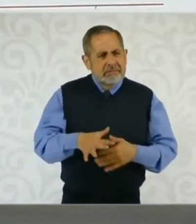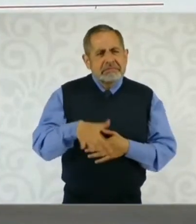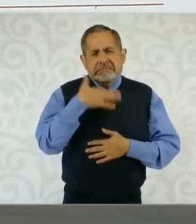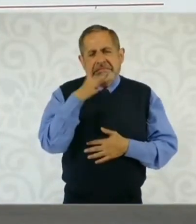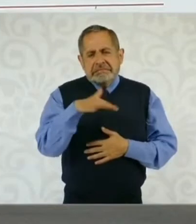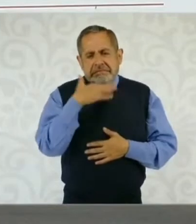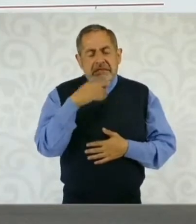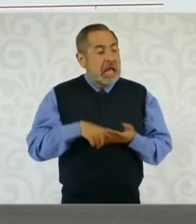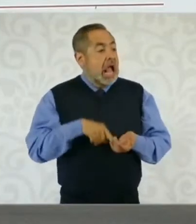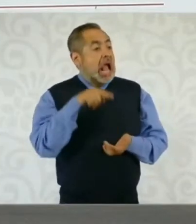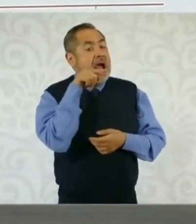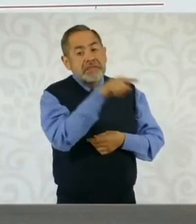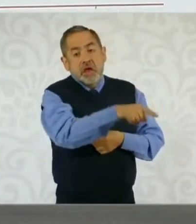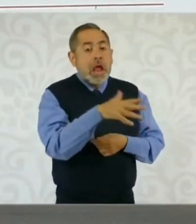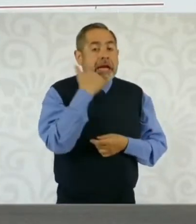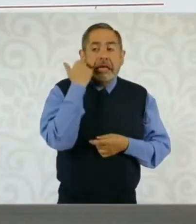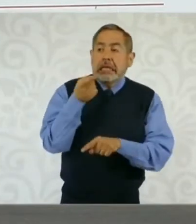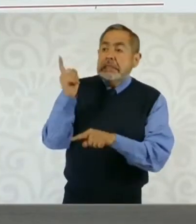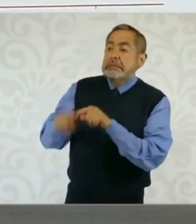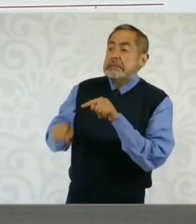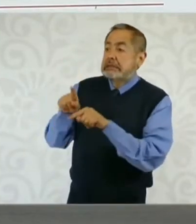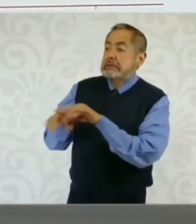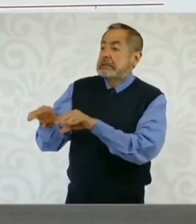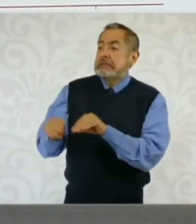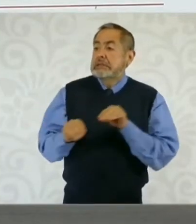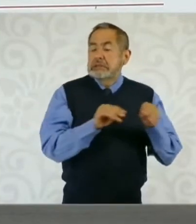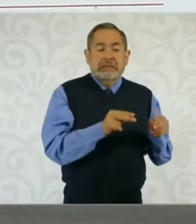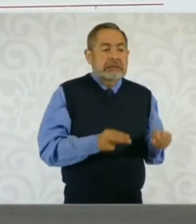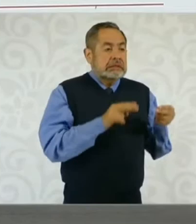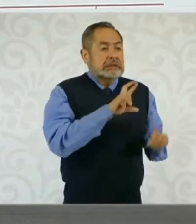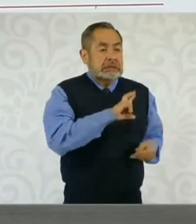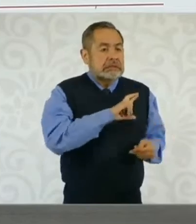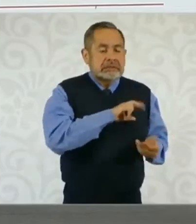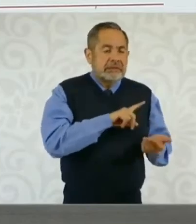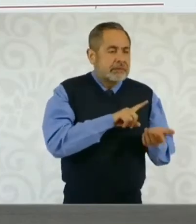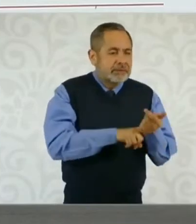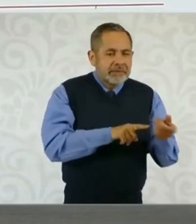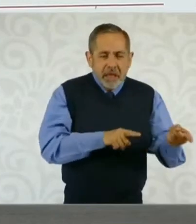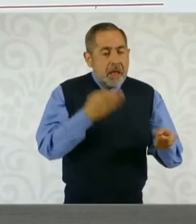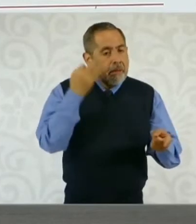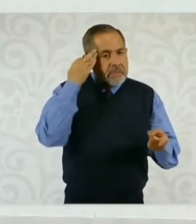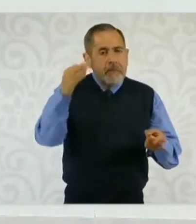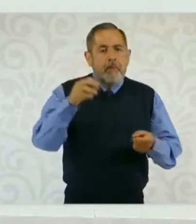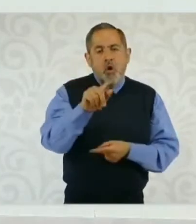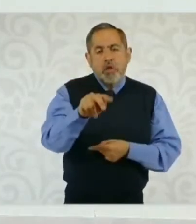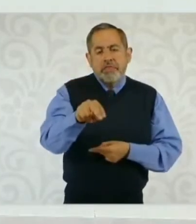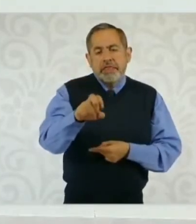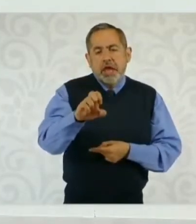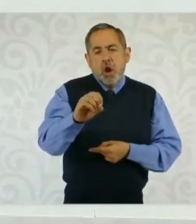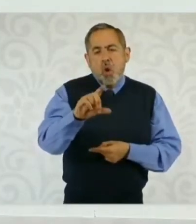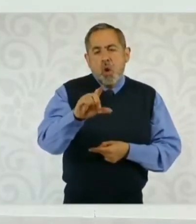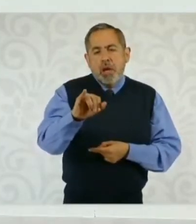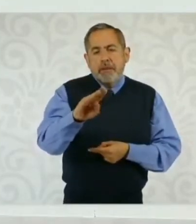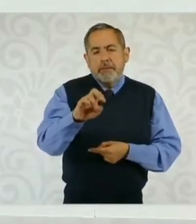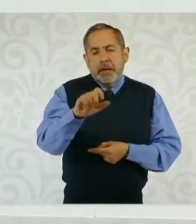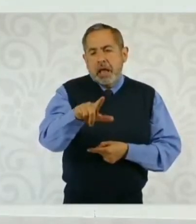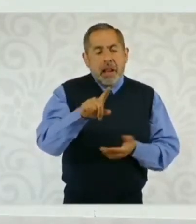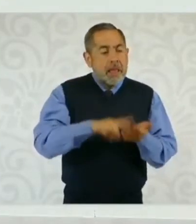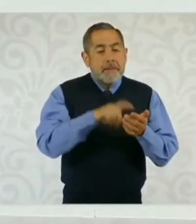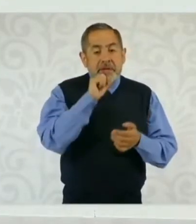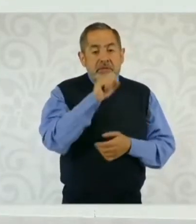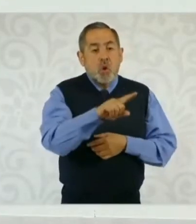de privatización y saqueo de instituciones públicas que ocurrió durante el periodo neoliberal, cuando los